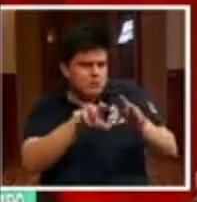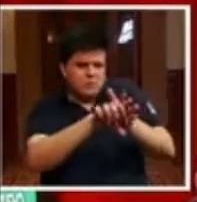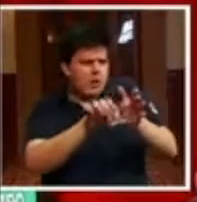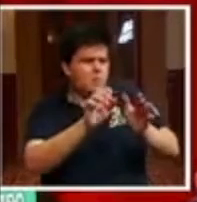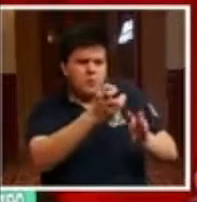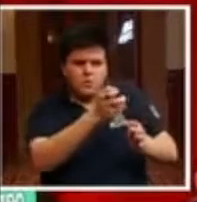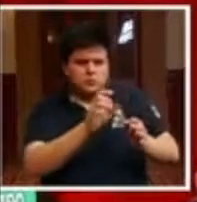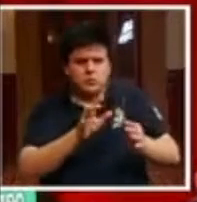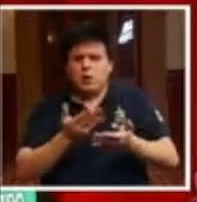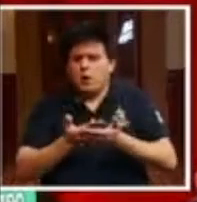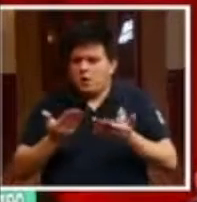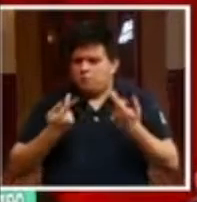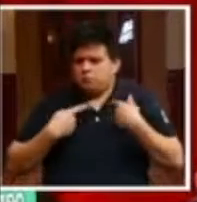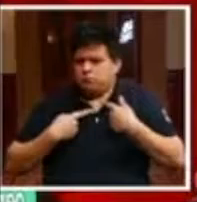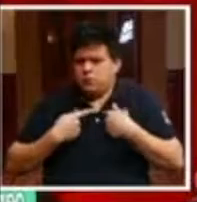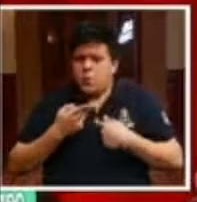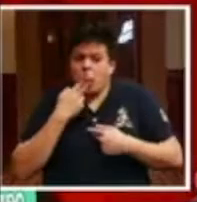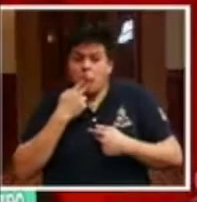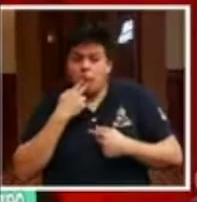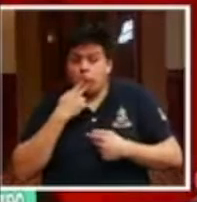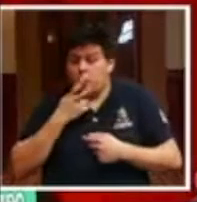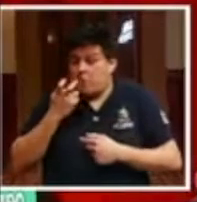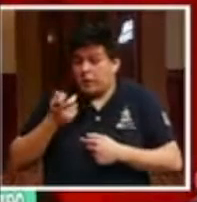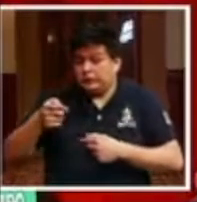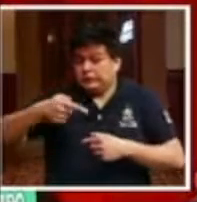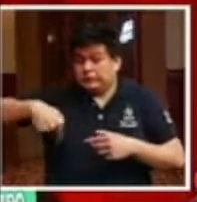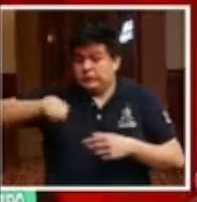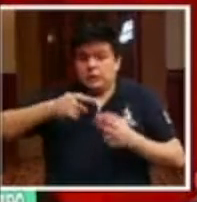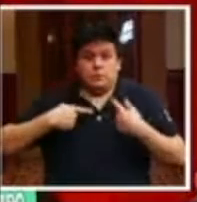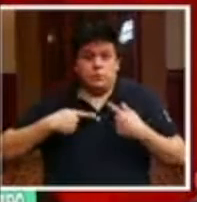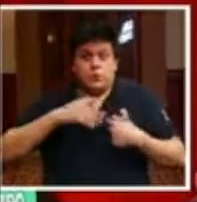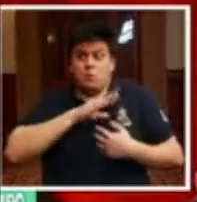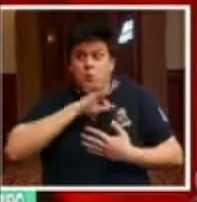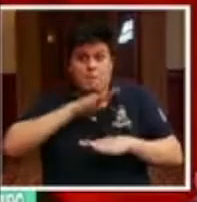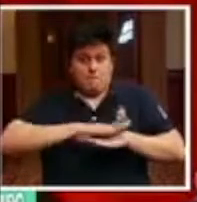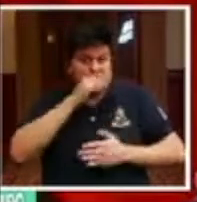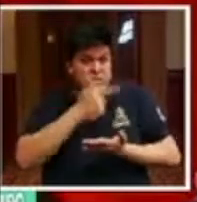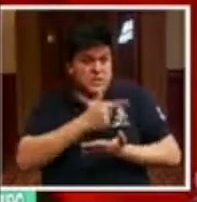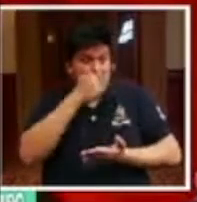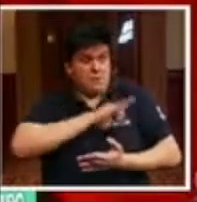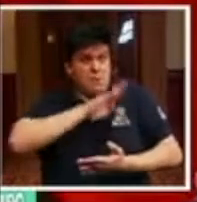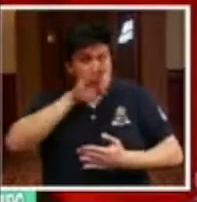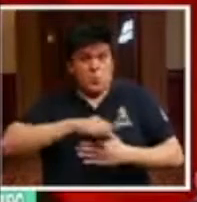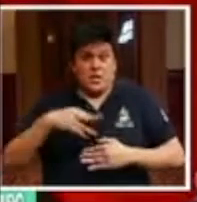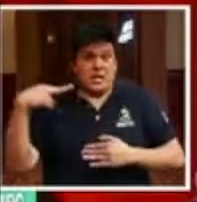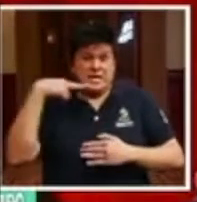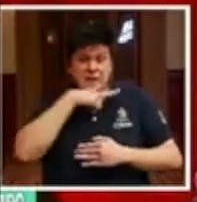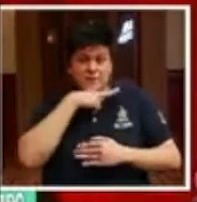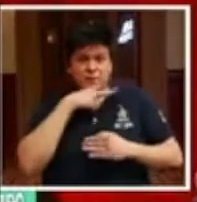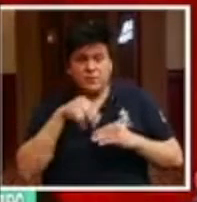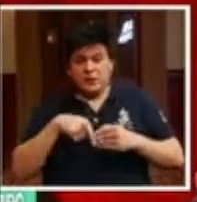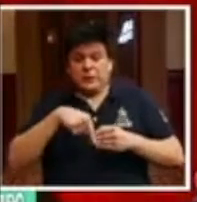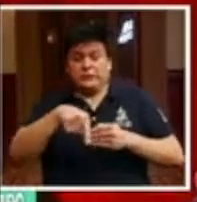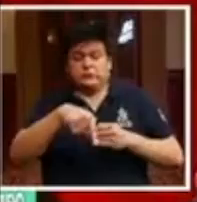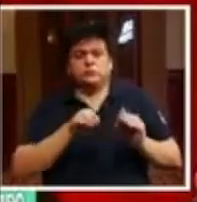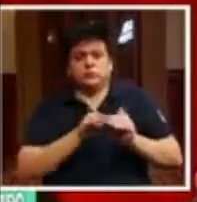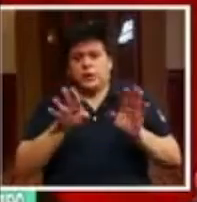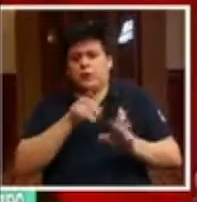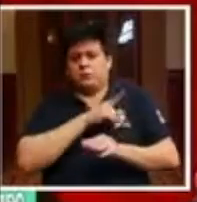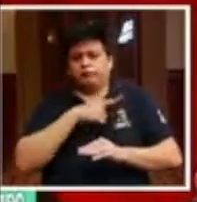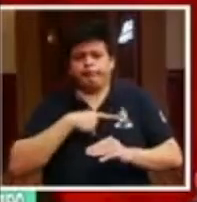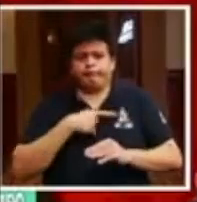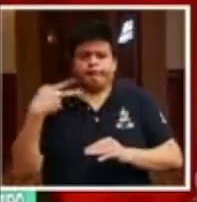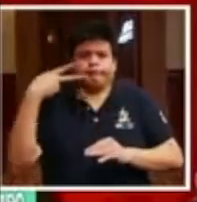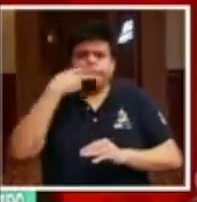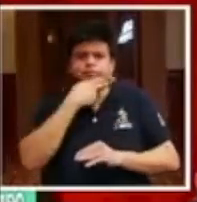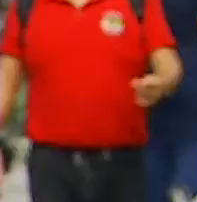personas que fuman tienen mucho más riesgo de morir, pues obviamente hay que dejar de fumar para